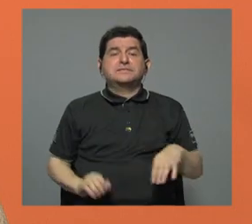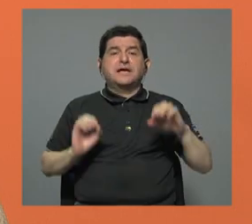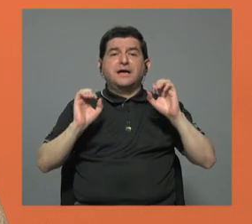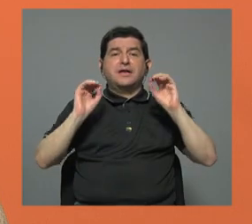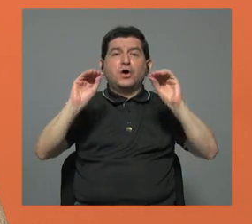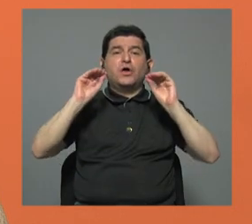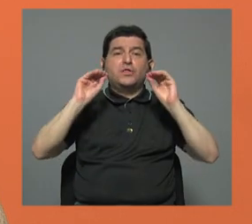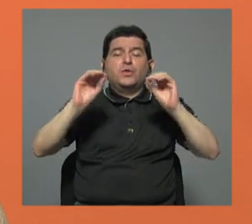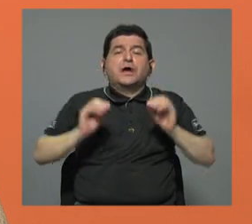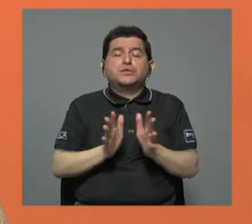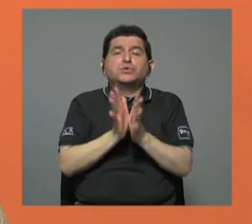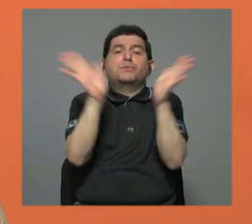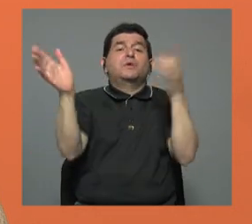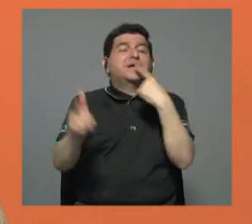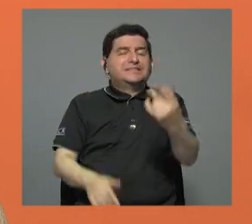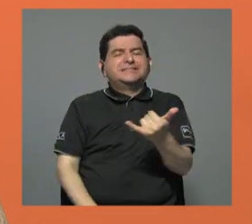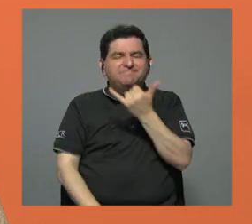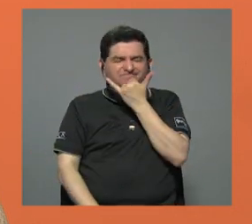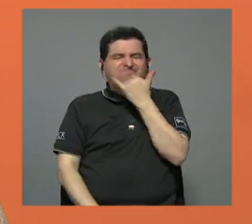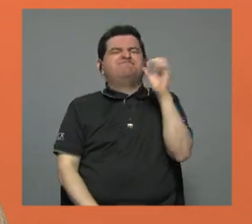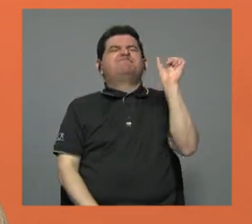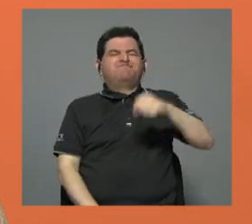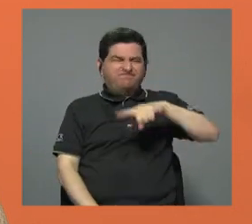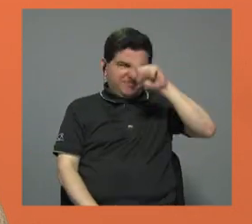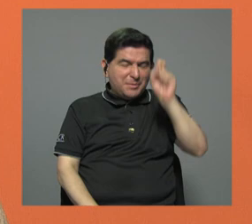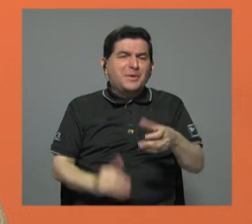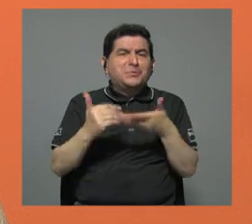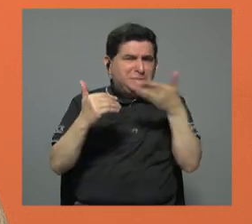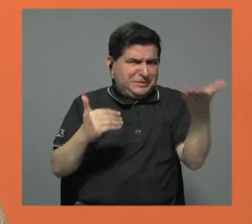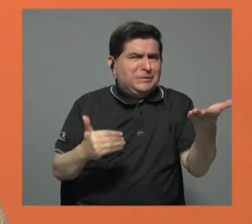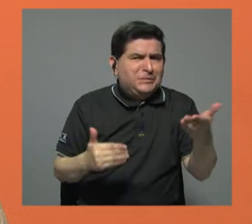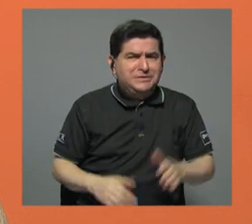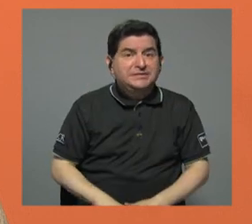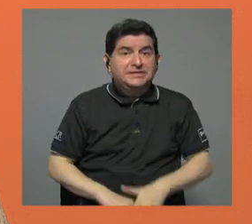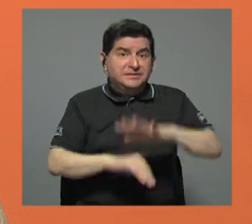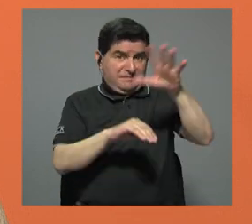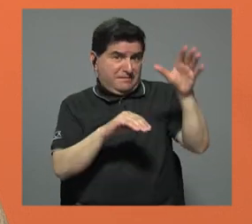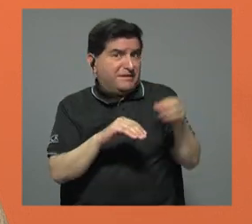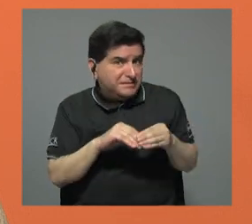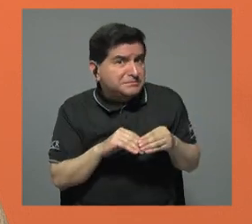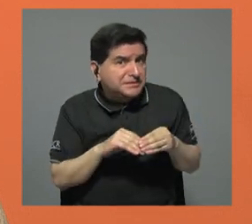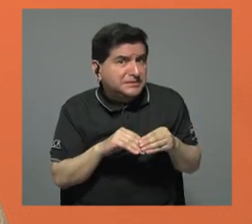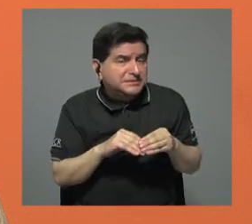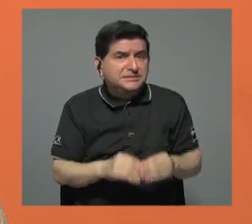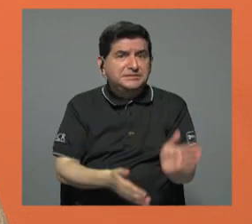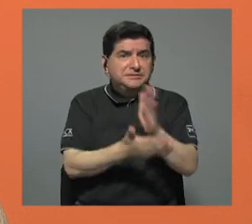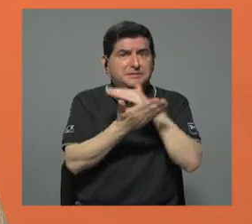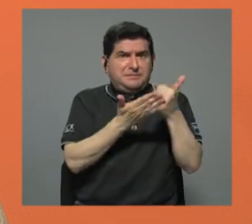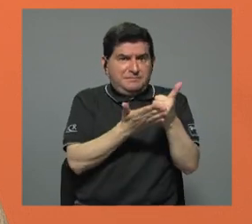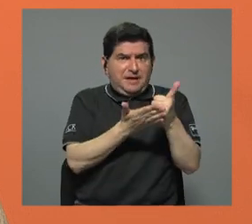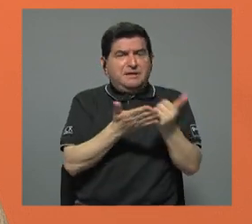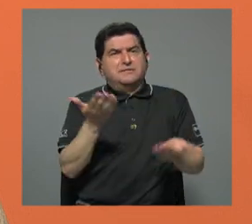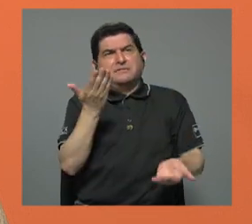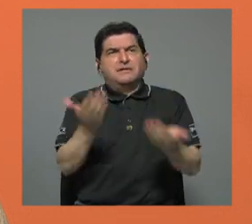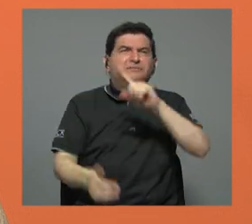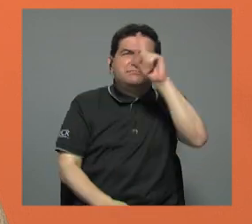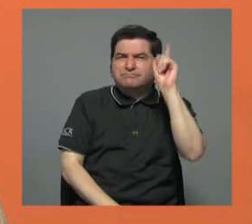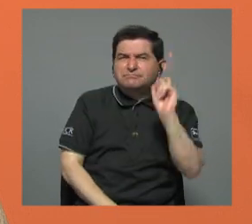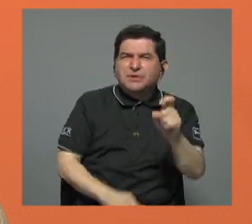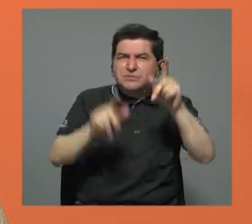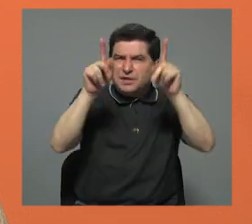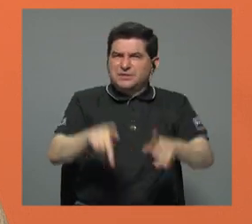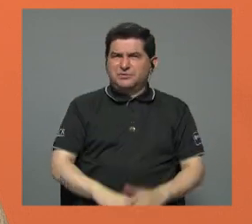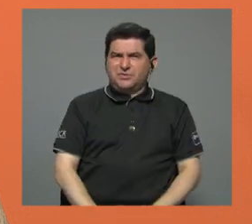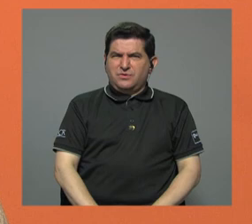reconocido bueno que fallaron en consultar estas cosas que además pues parte de lo que se ha preguntado a la